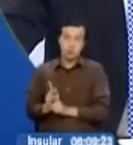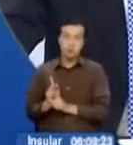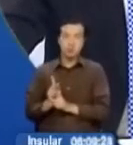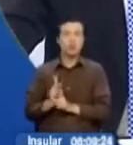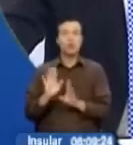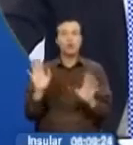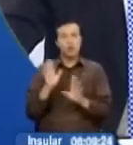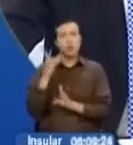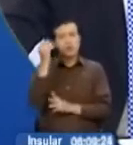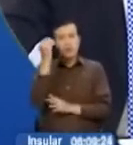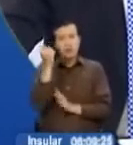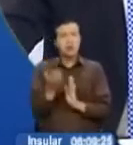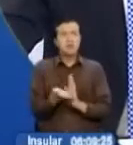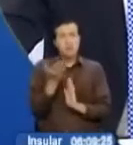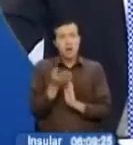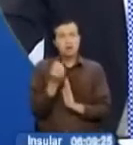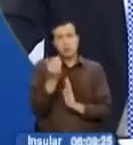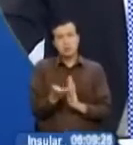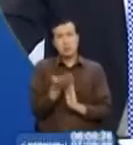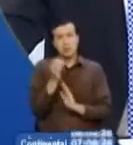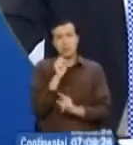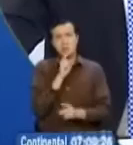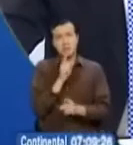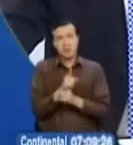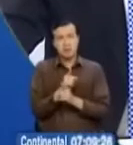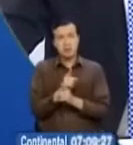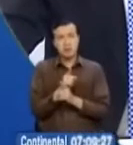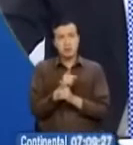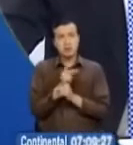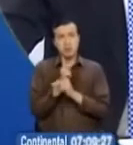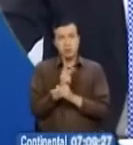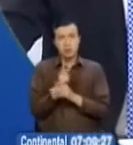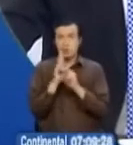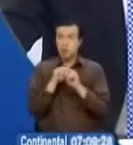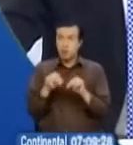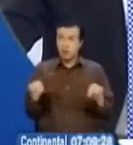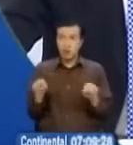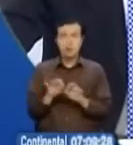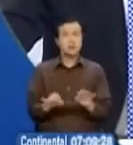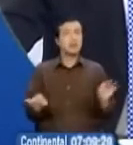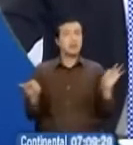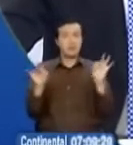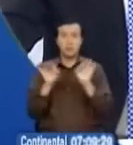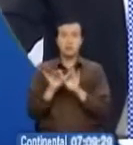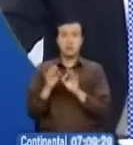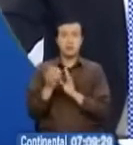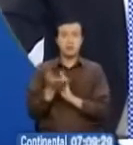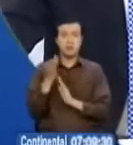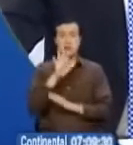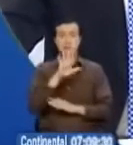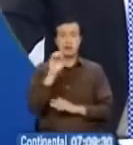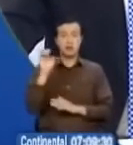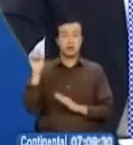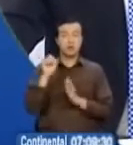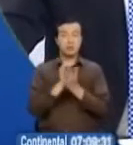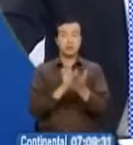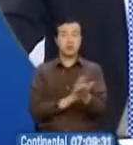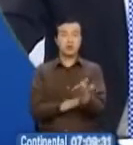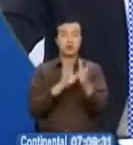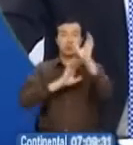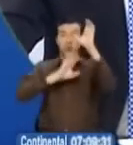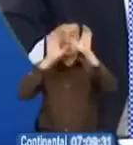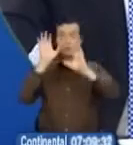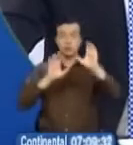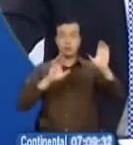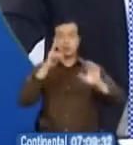escuchan, es rentable meter ejes ecológicos. Hemos tenido 500 proyectos que han estado exhibidos en